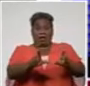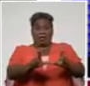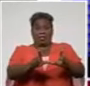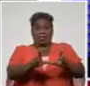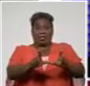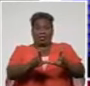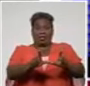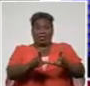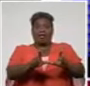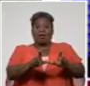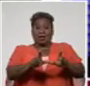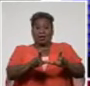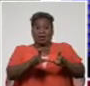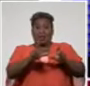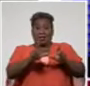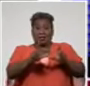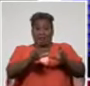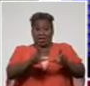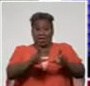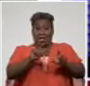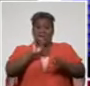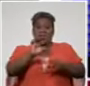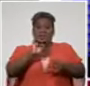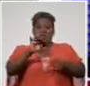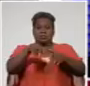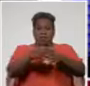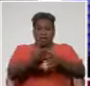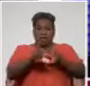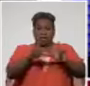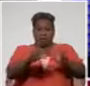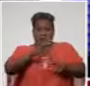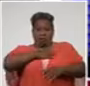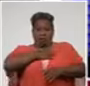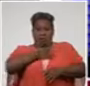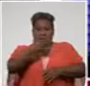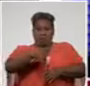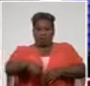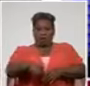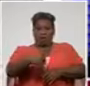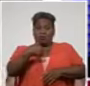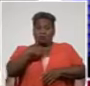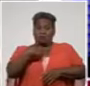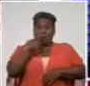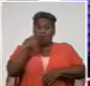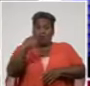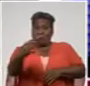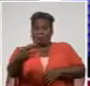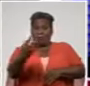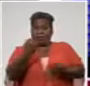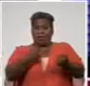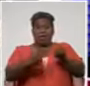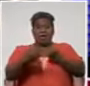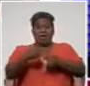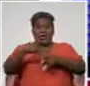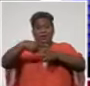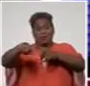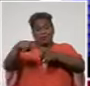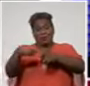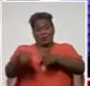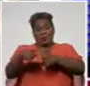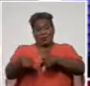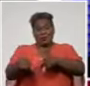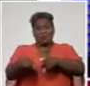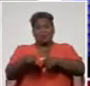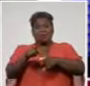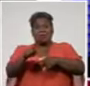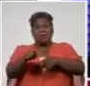estos 15 días, en la que es una tarjeta personal. Yo trataré de responderte también algunas de las cosas, porque hemos estado muy pendientes de lo que se han publicado en las